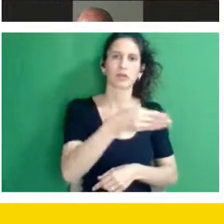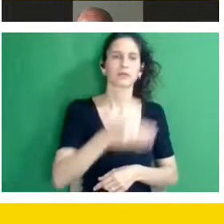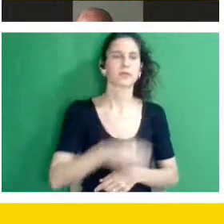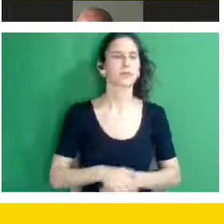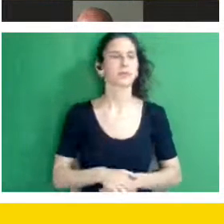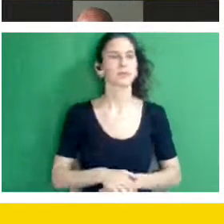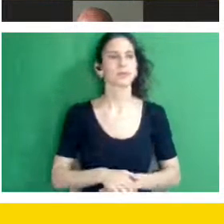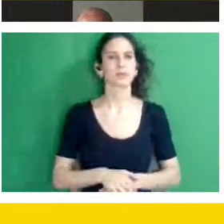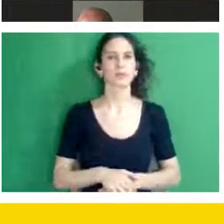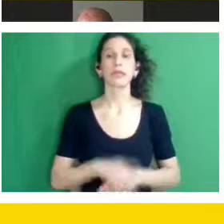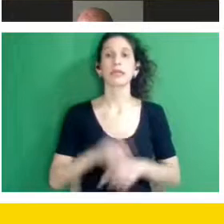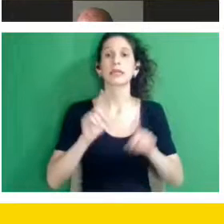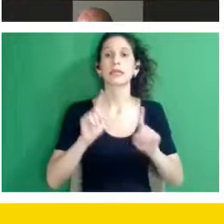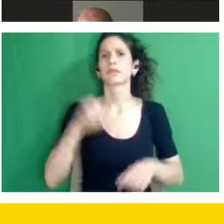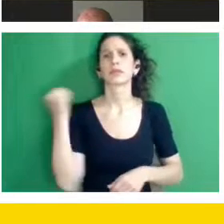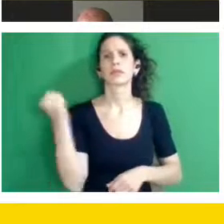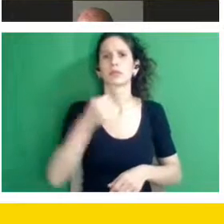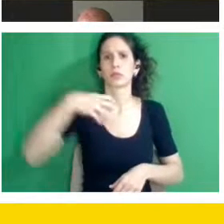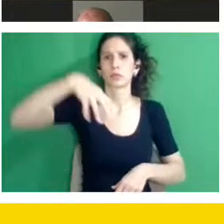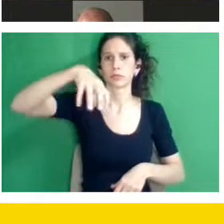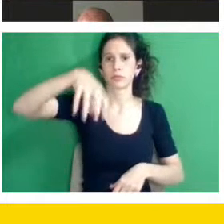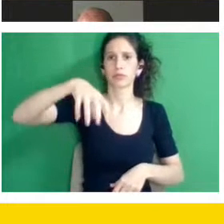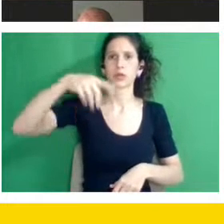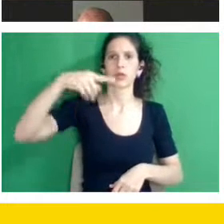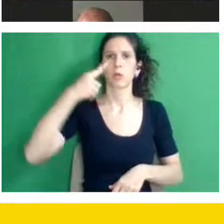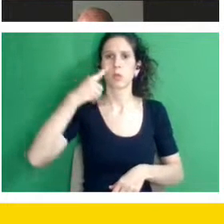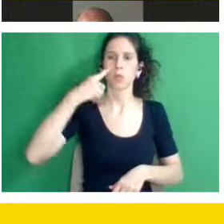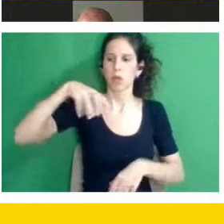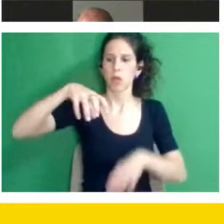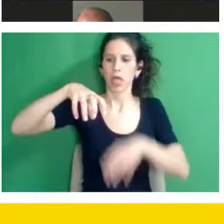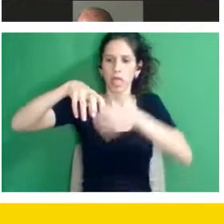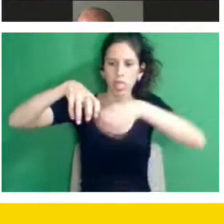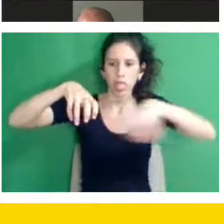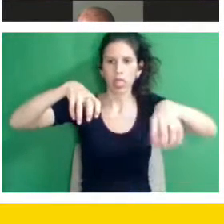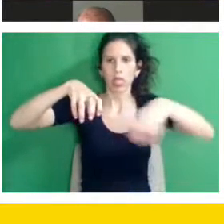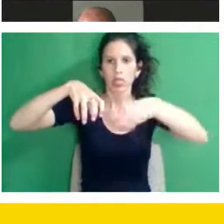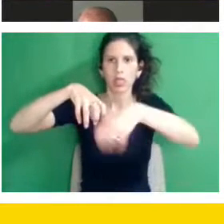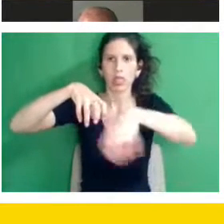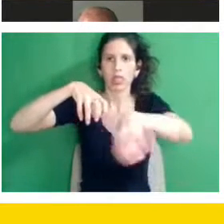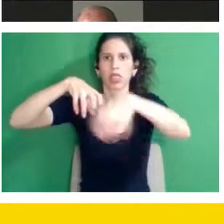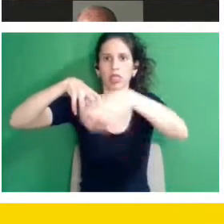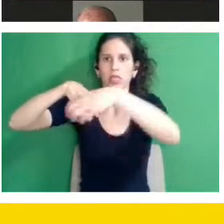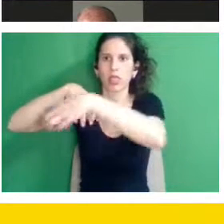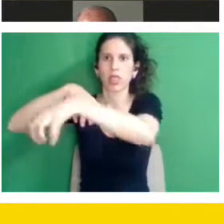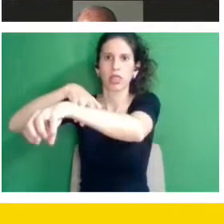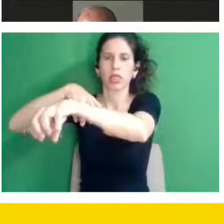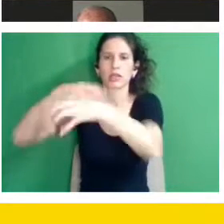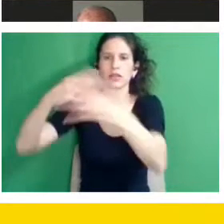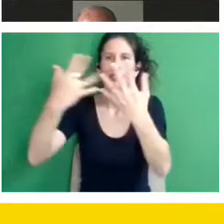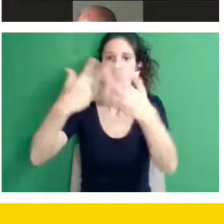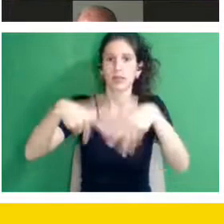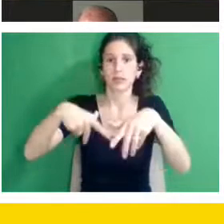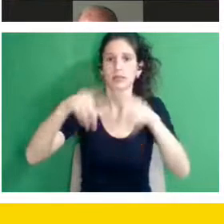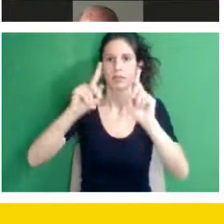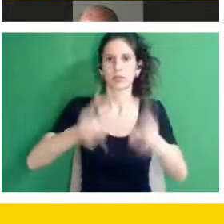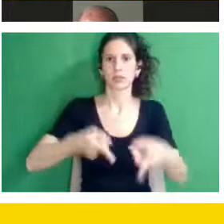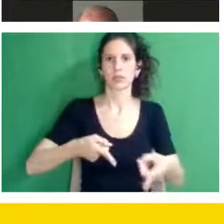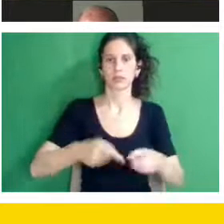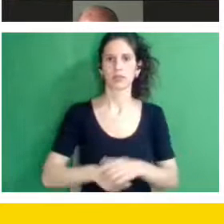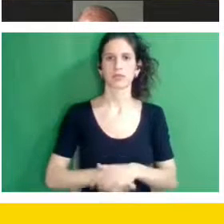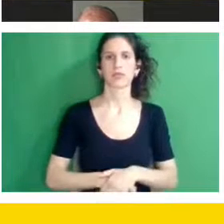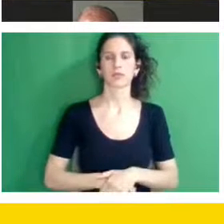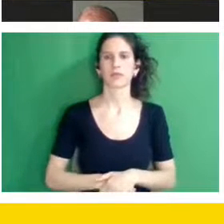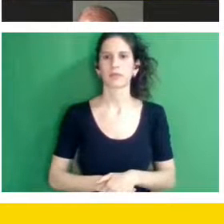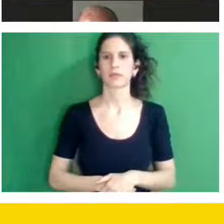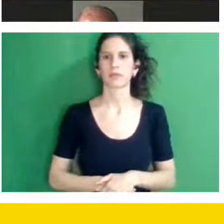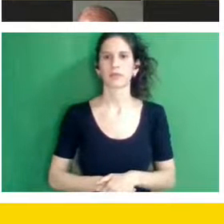Nuestra ley tiene, desde el año 2012, lo que se llama el Sistema Nacional para la